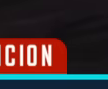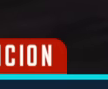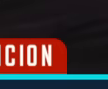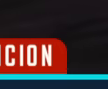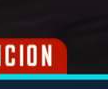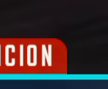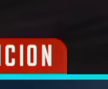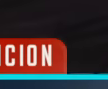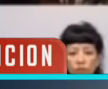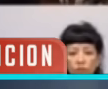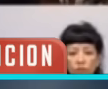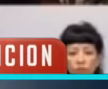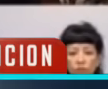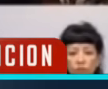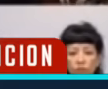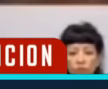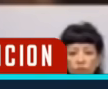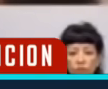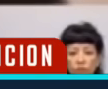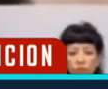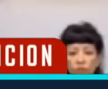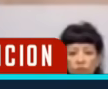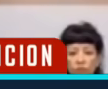¡Abrime la puerta!